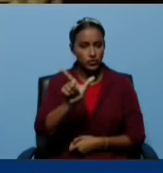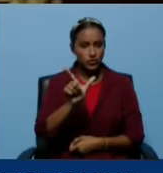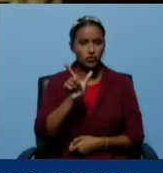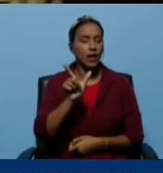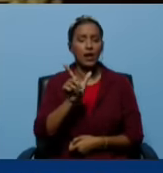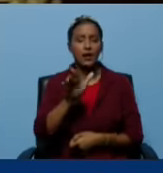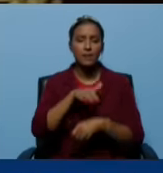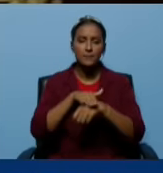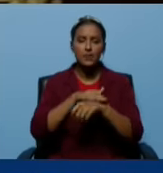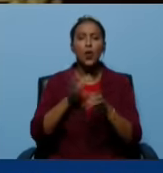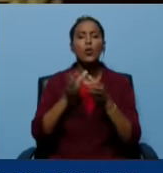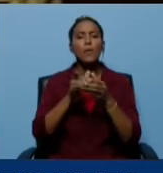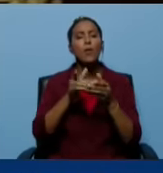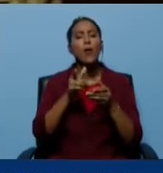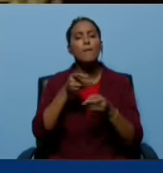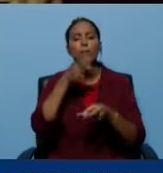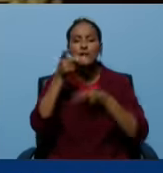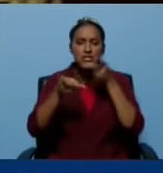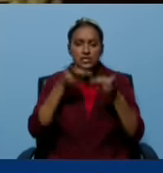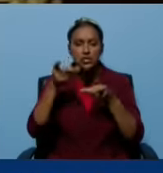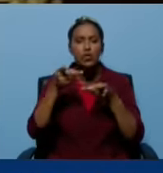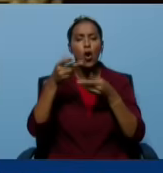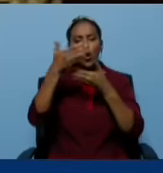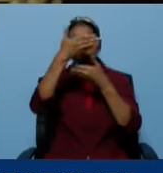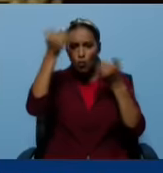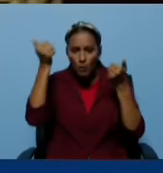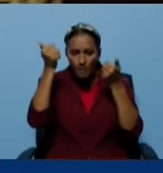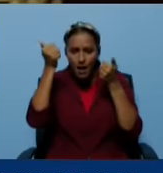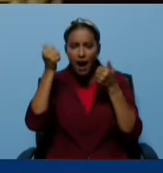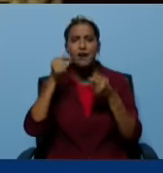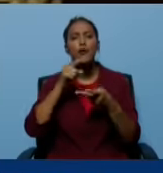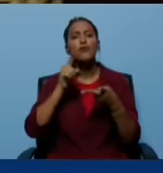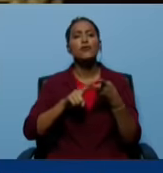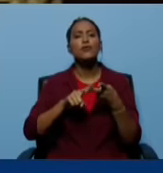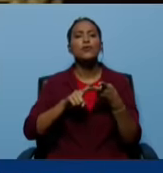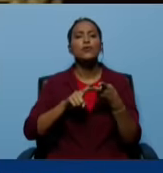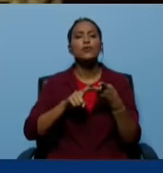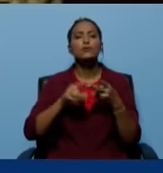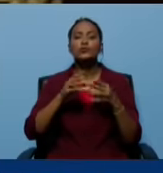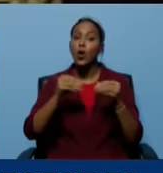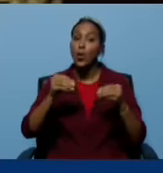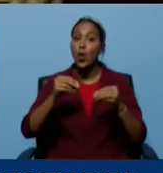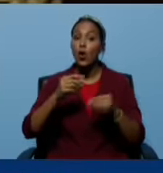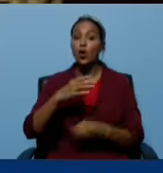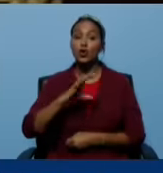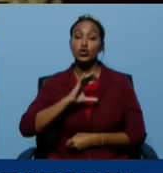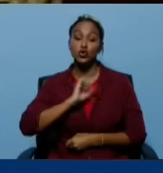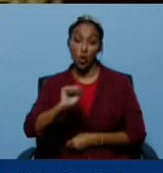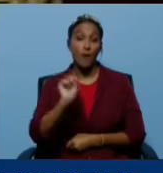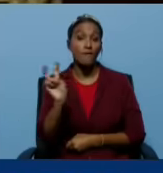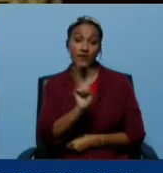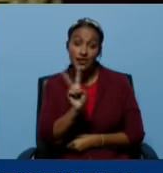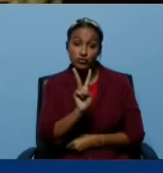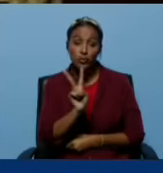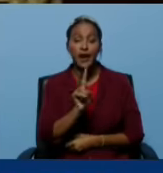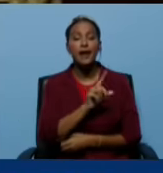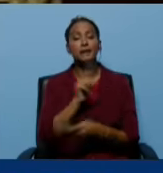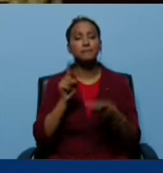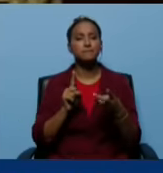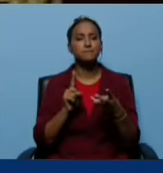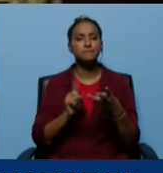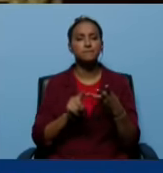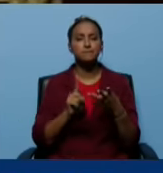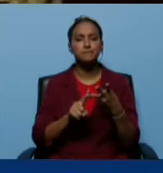Tupamaro, Patria para Todos, Movimiento Somos Venezuela, Organización Renovadora Auténtica, Por